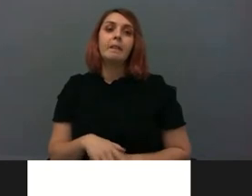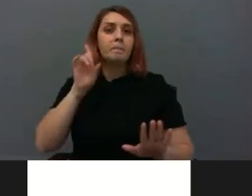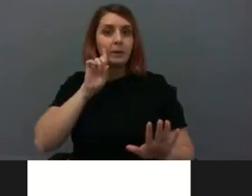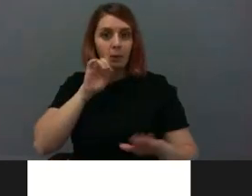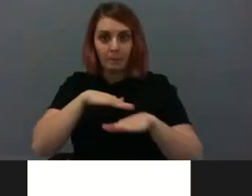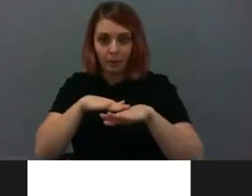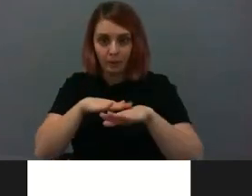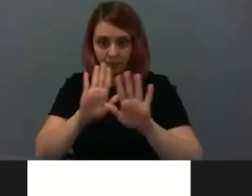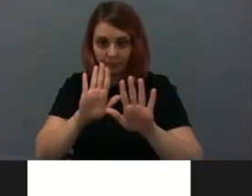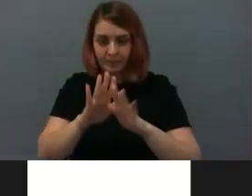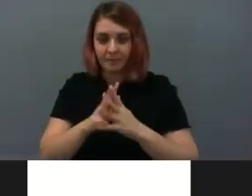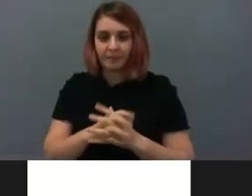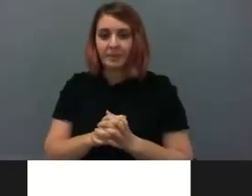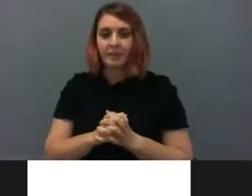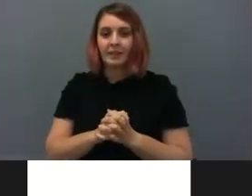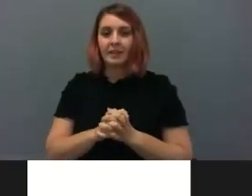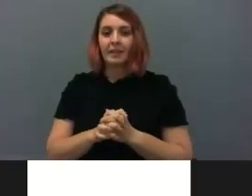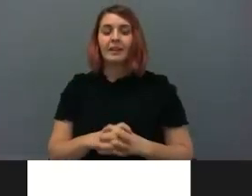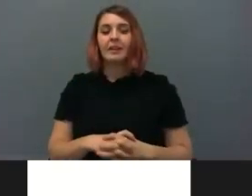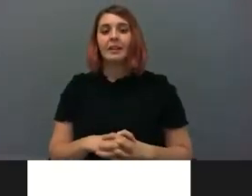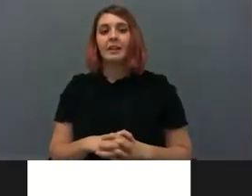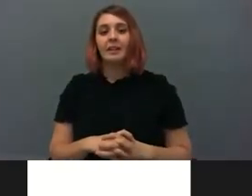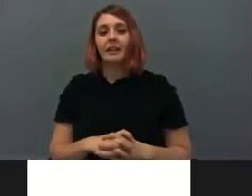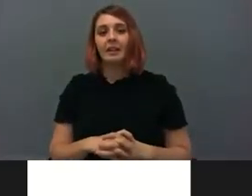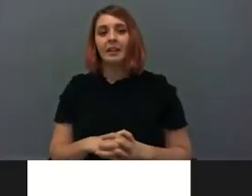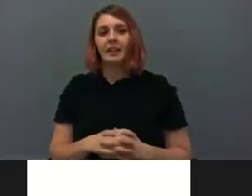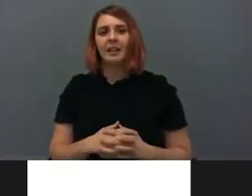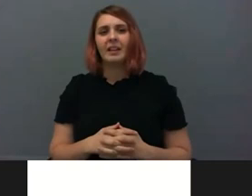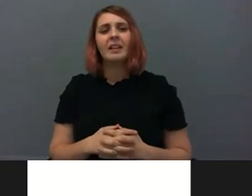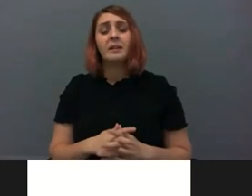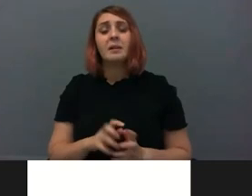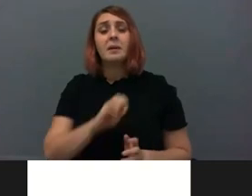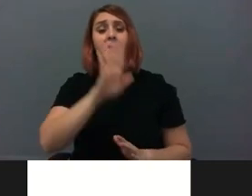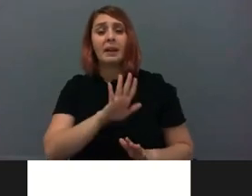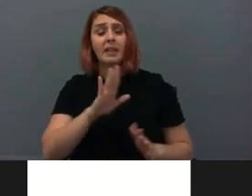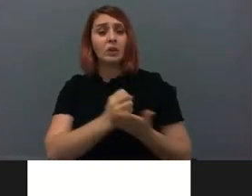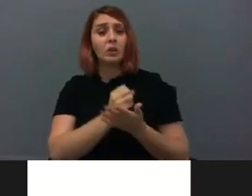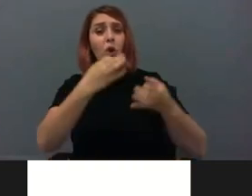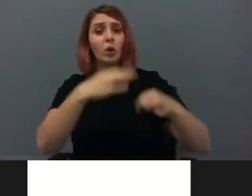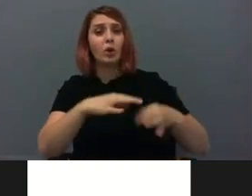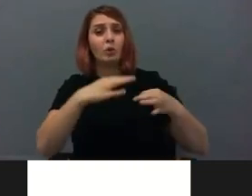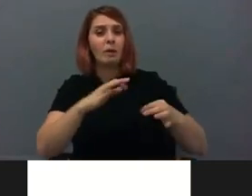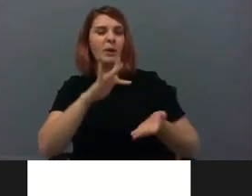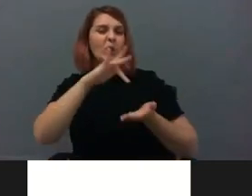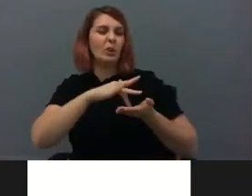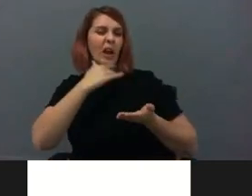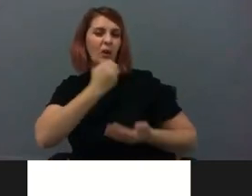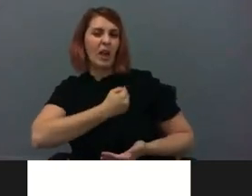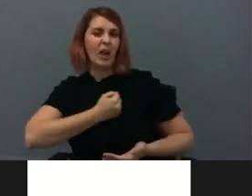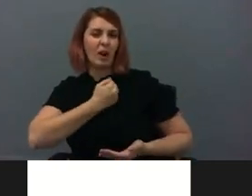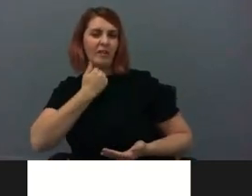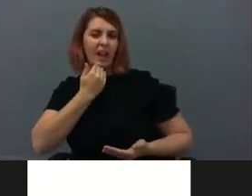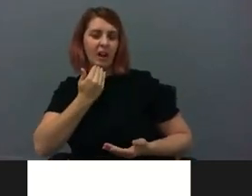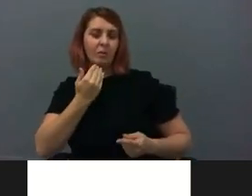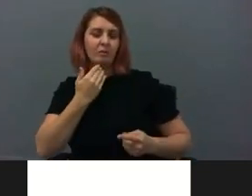que se metieron a la madre a 2 anomiodecentesis y en ellas parecía que todo era normal a excepción de lo que se había visto en las ecografías.